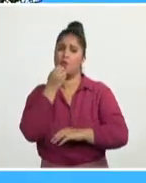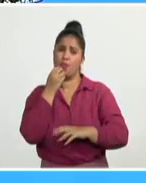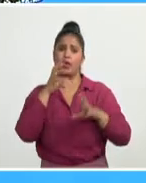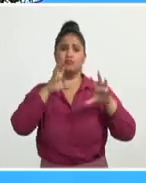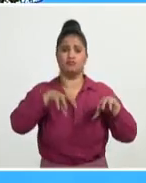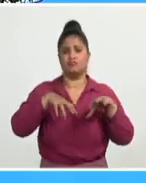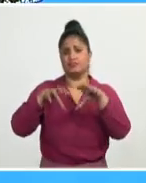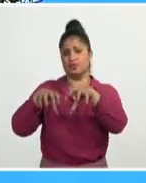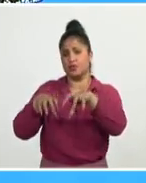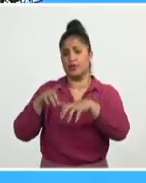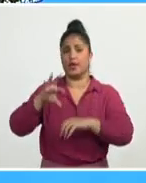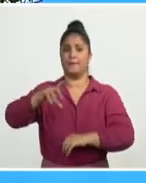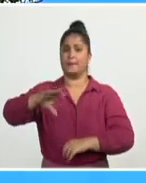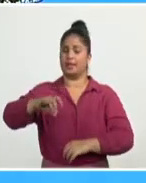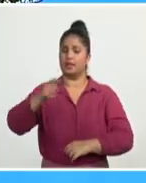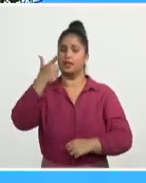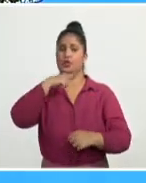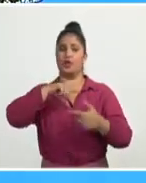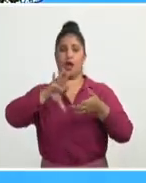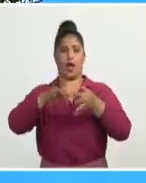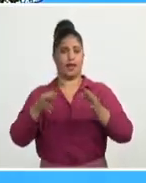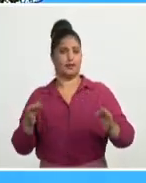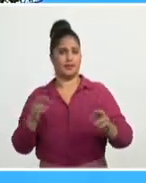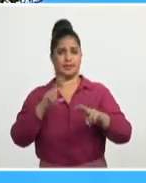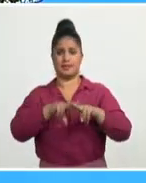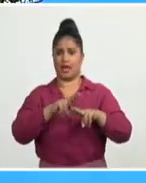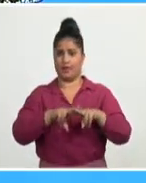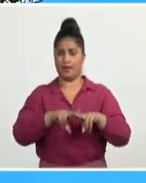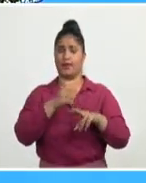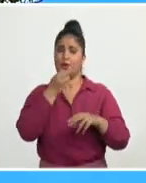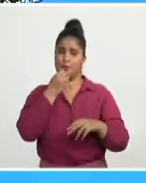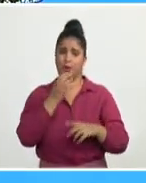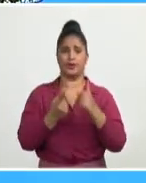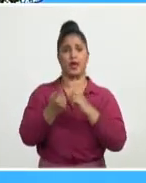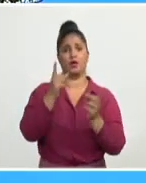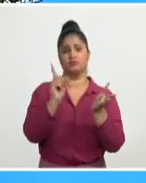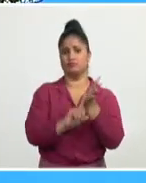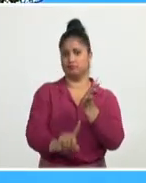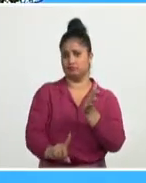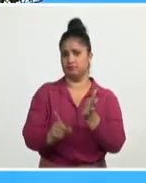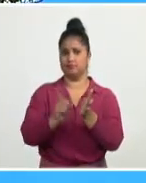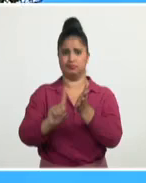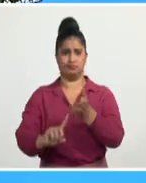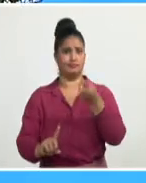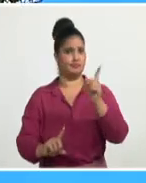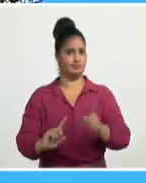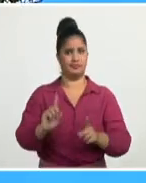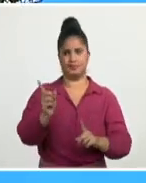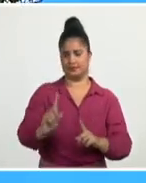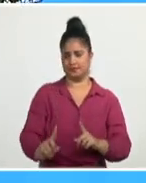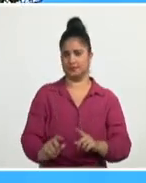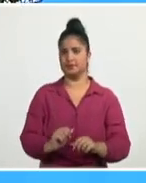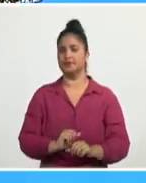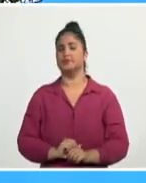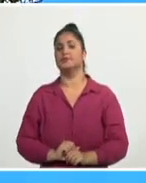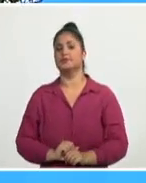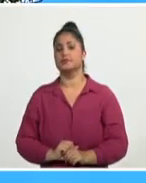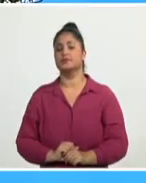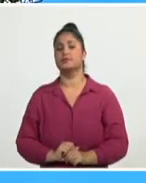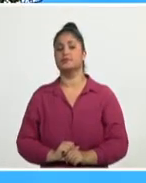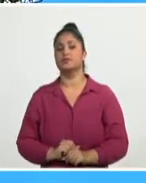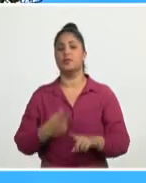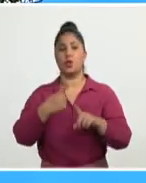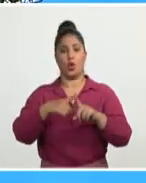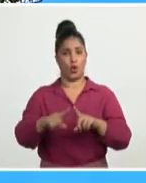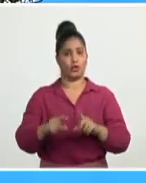Río, en Artemisa y aquí en la capital. En el resto del país, poca variación en las condiciones meteorológicas. Muchísimo sol, algunas